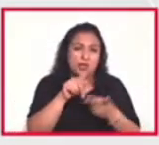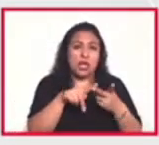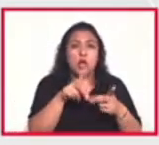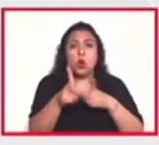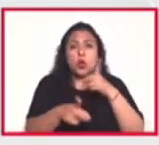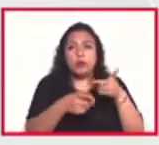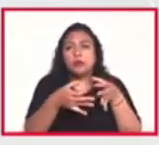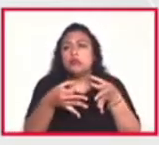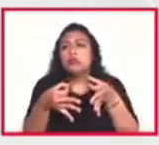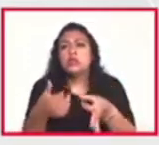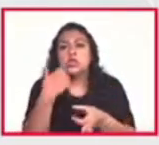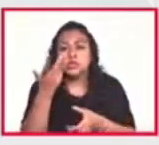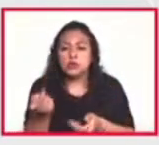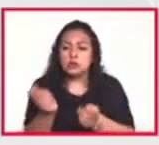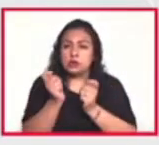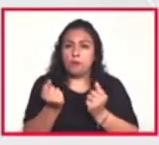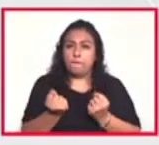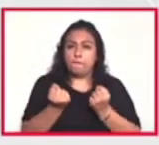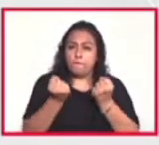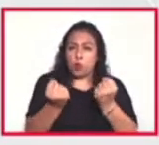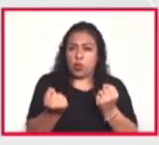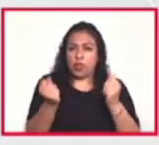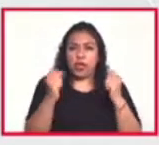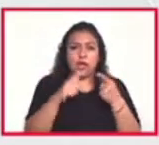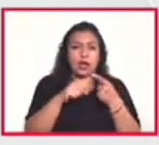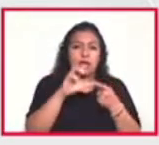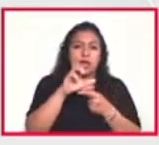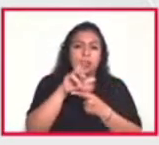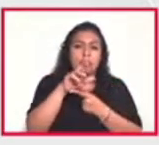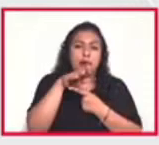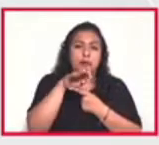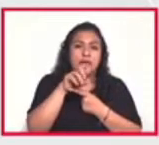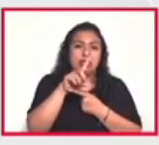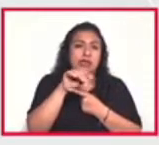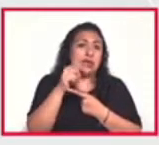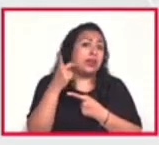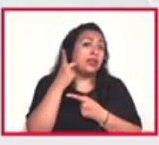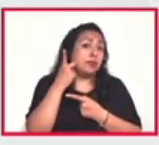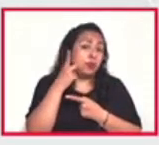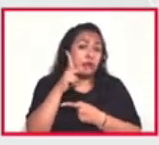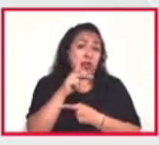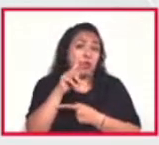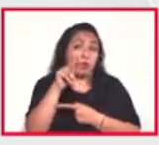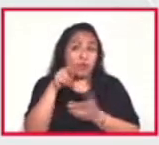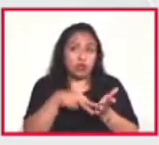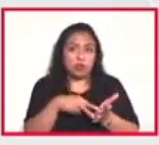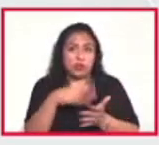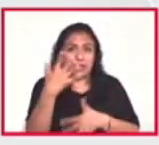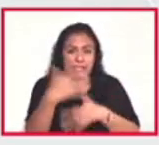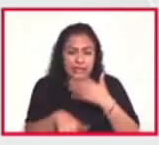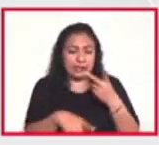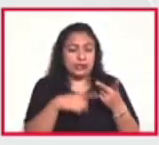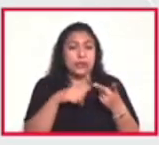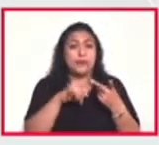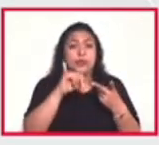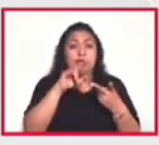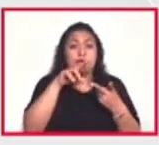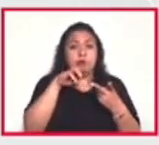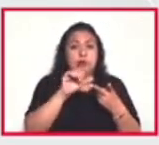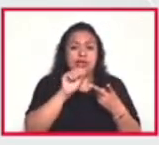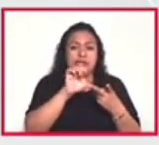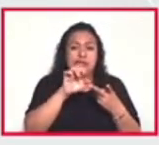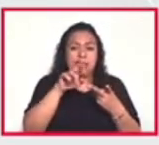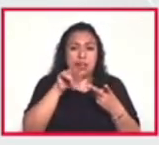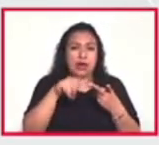la tentación del poder. Carmen Salinas se convirtió en diputada por el PRI en 2015. Irma Serrano, la Tigresa,